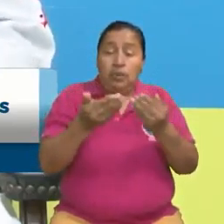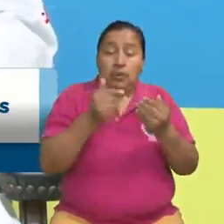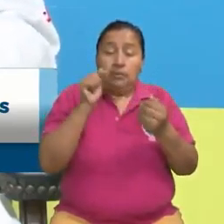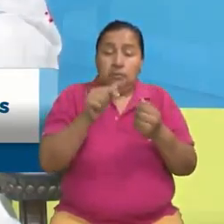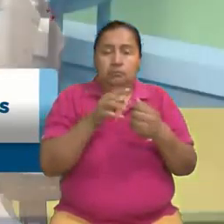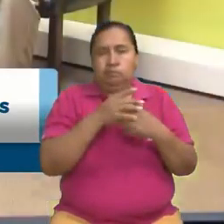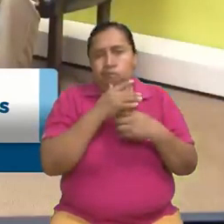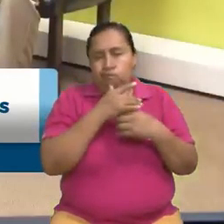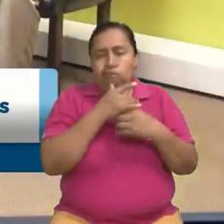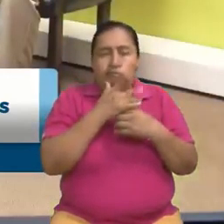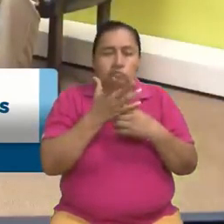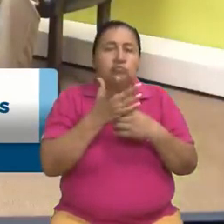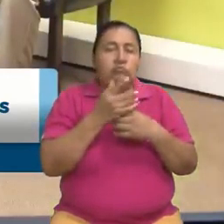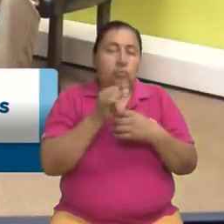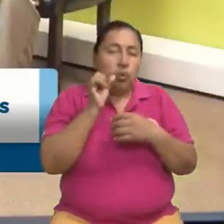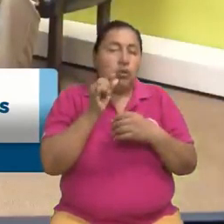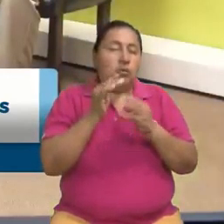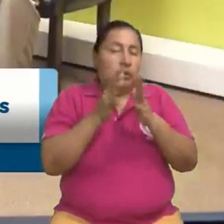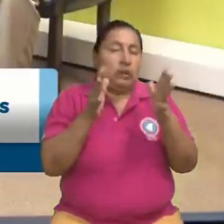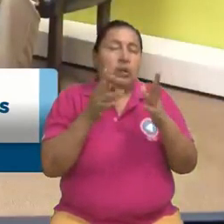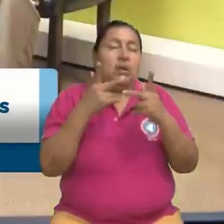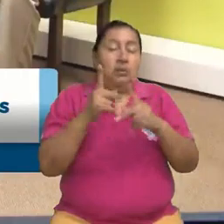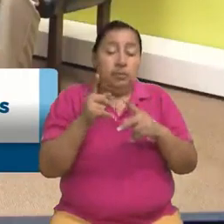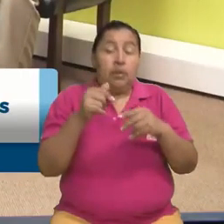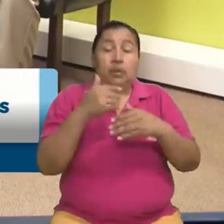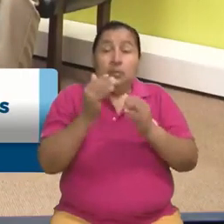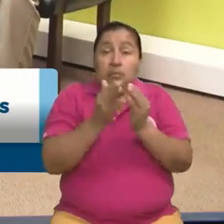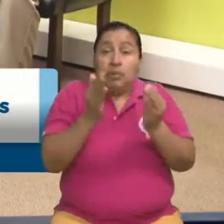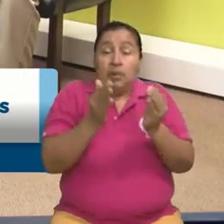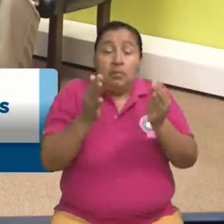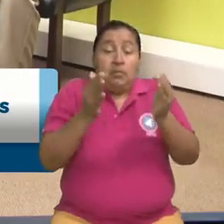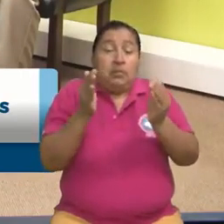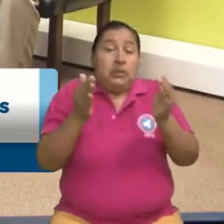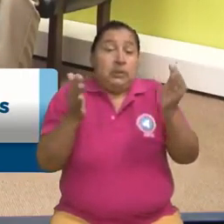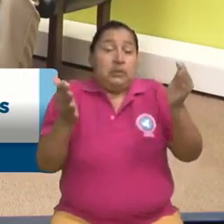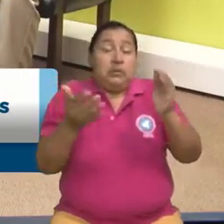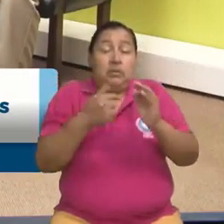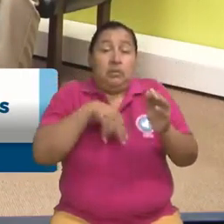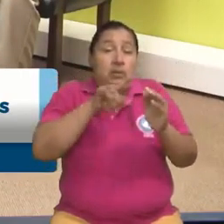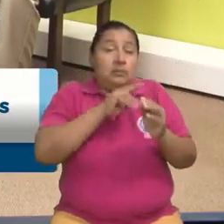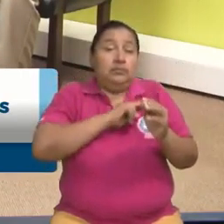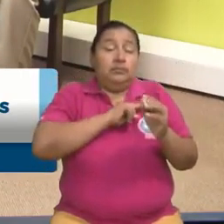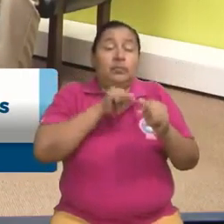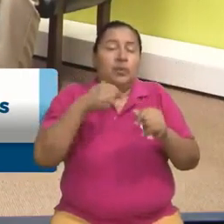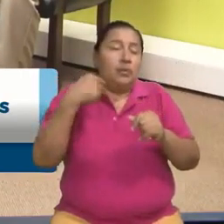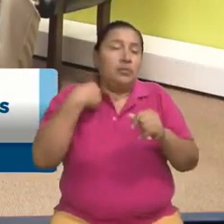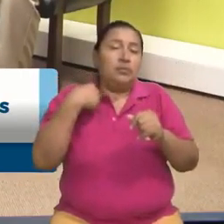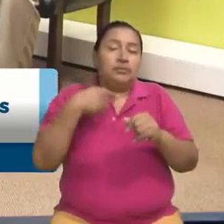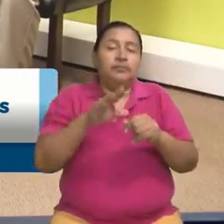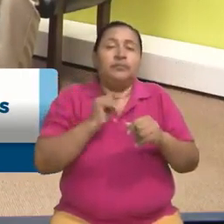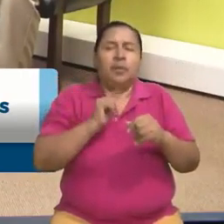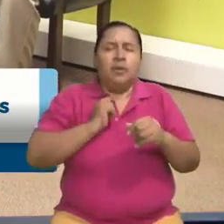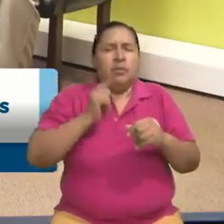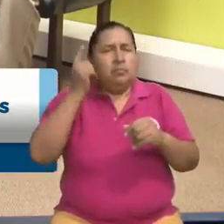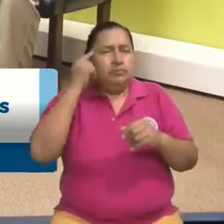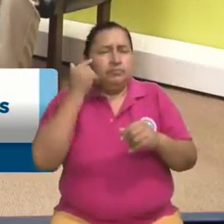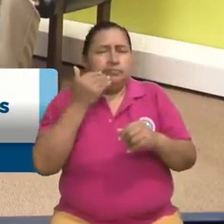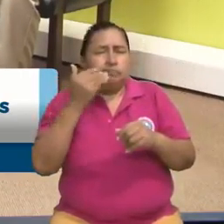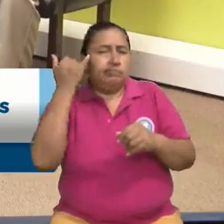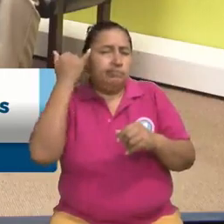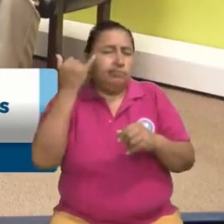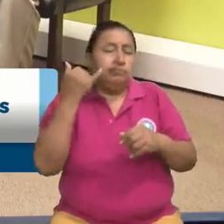momento puede ser un poco grande, pero el bebé va a ir creciendo. Y esa generalmente tiene un buen pronóstico. Ya a los